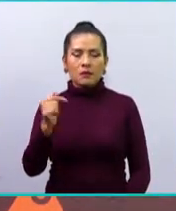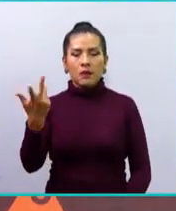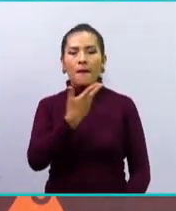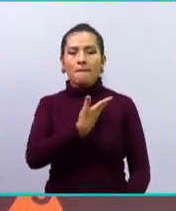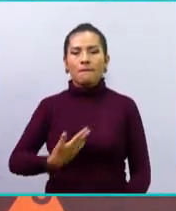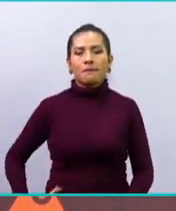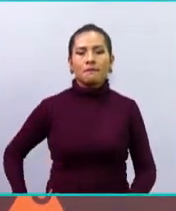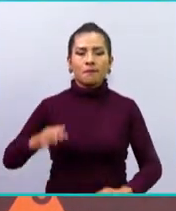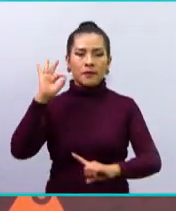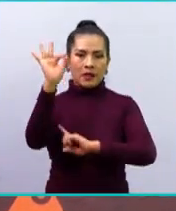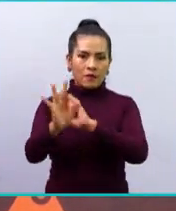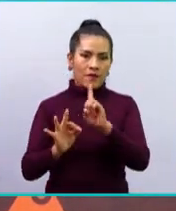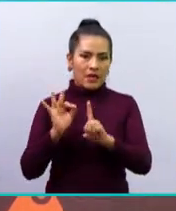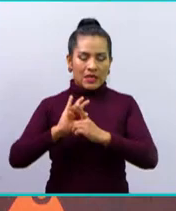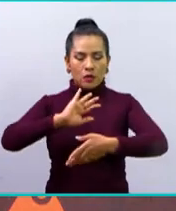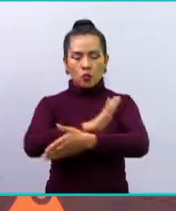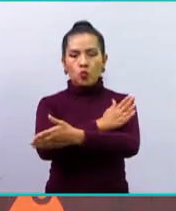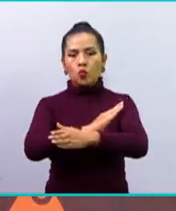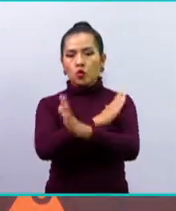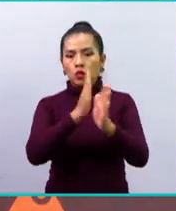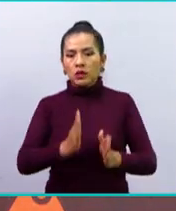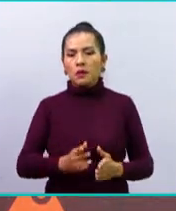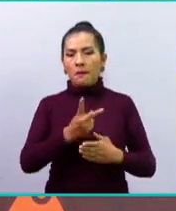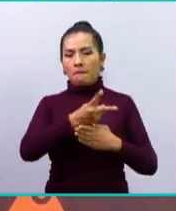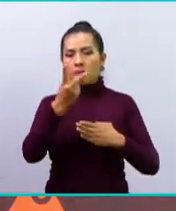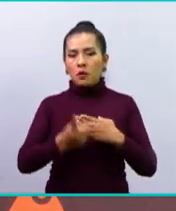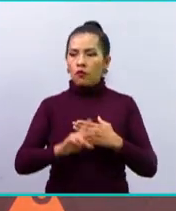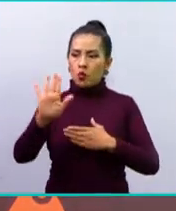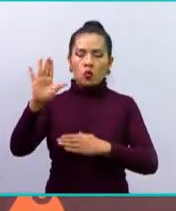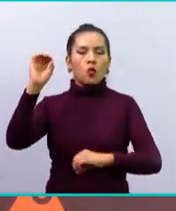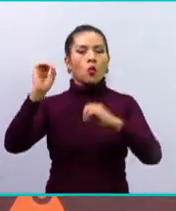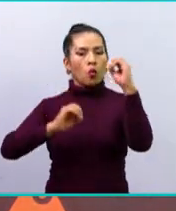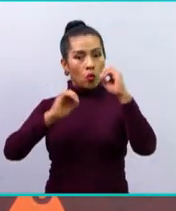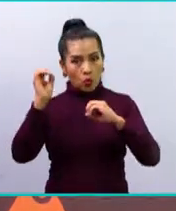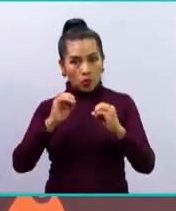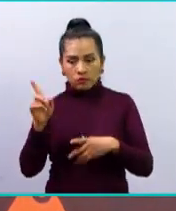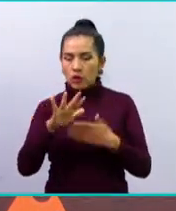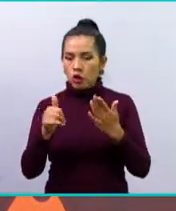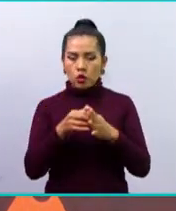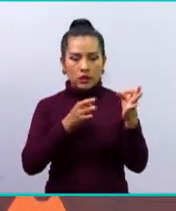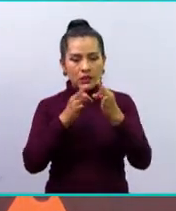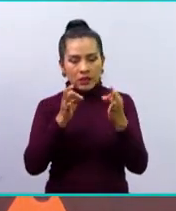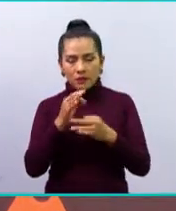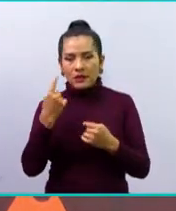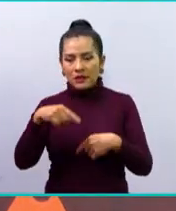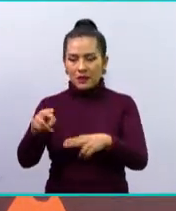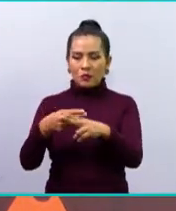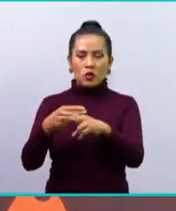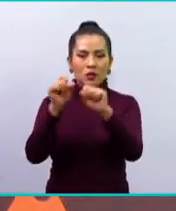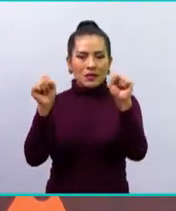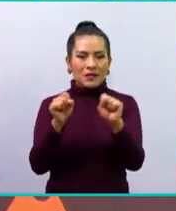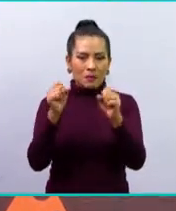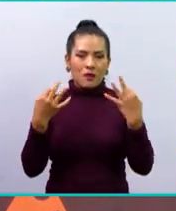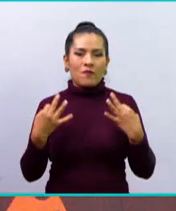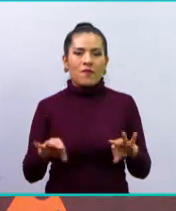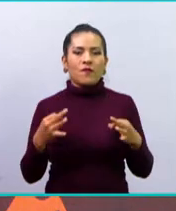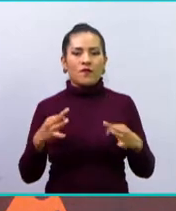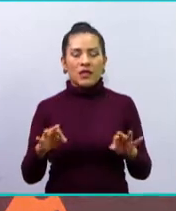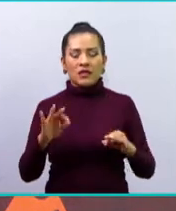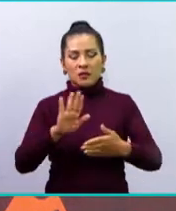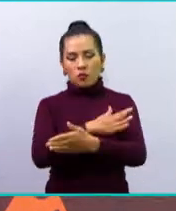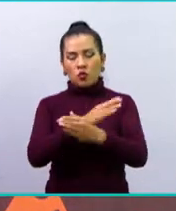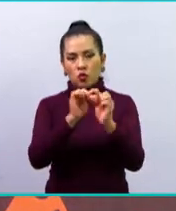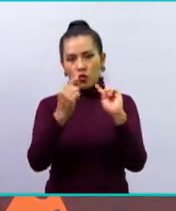la Federación de Músicos Profesionales de Oruro, quien nos estaba dando todos los detalles acerca del Festival de Bandas